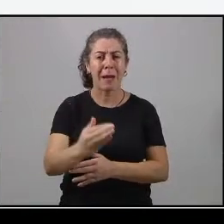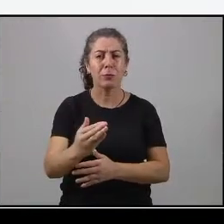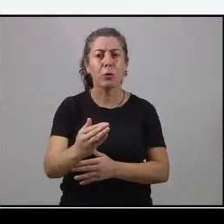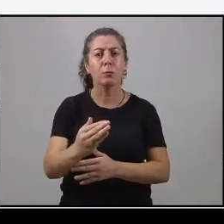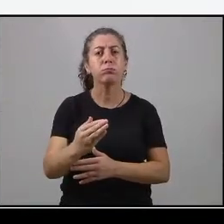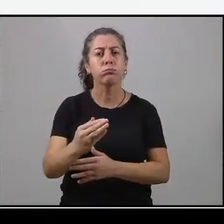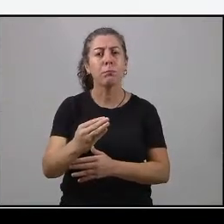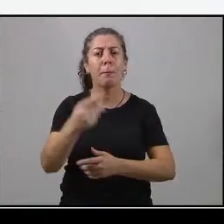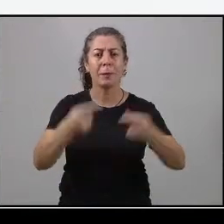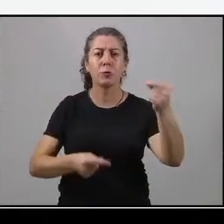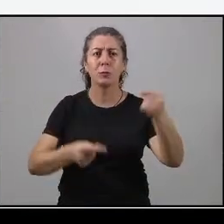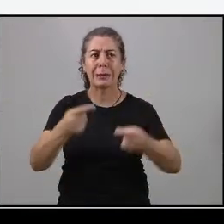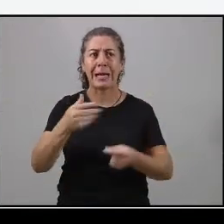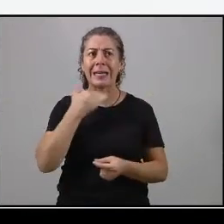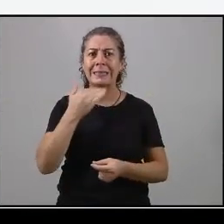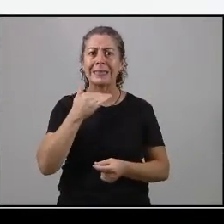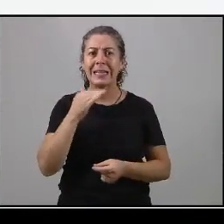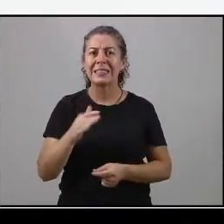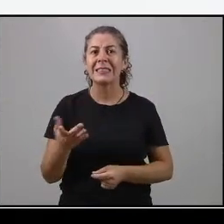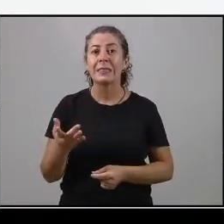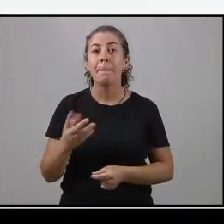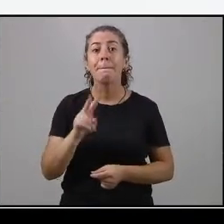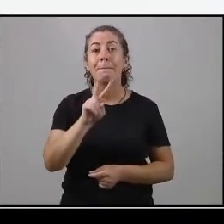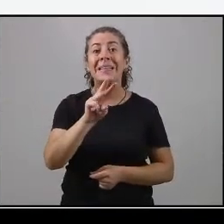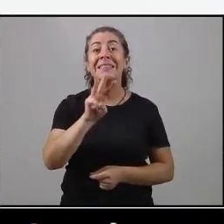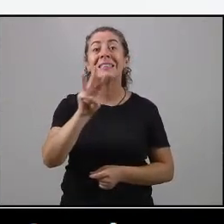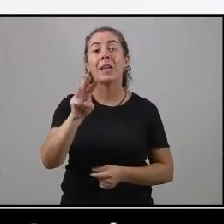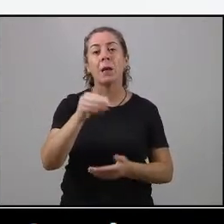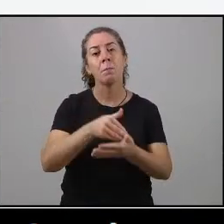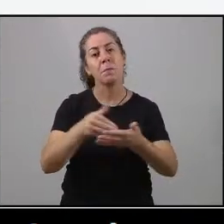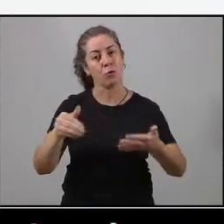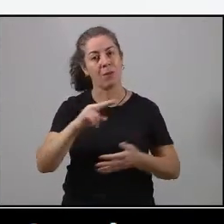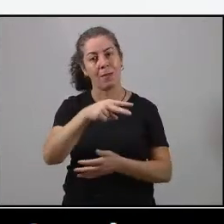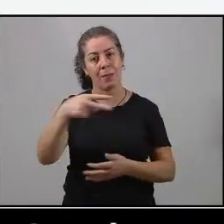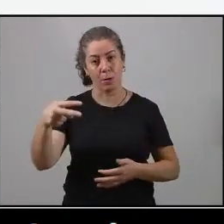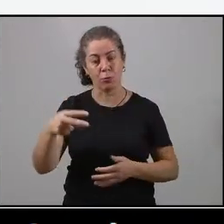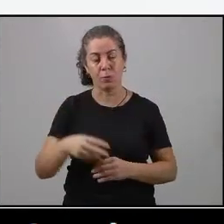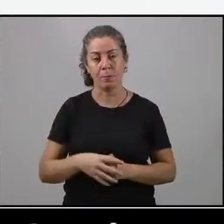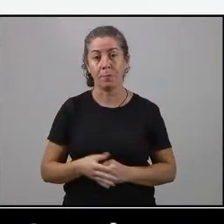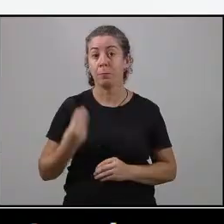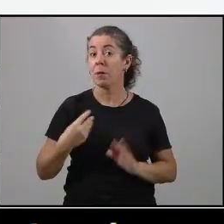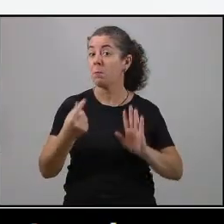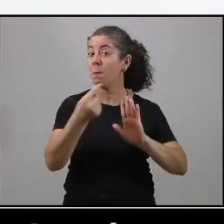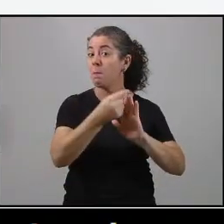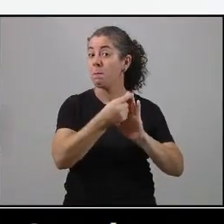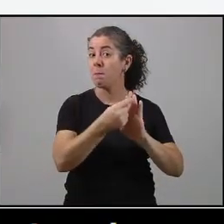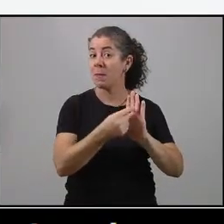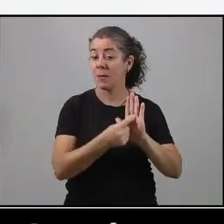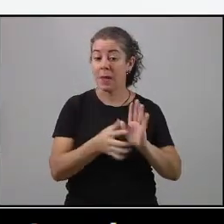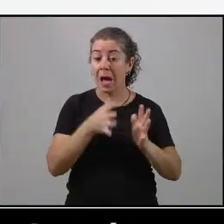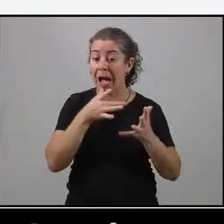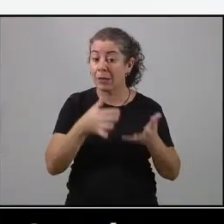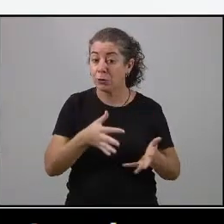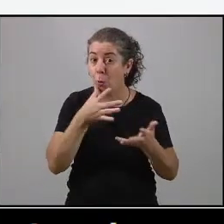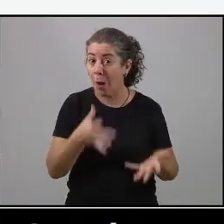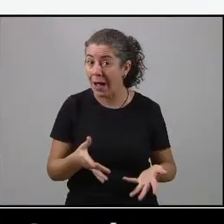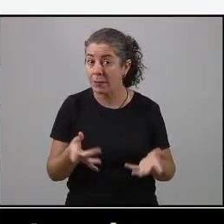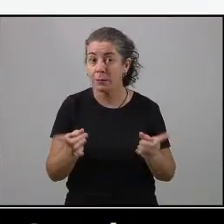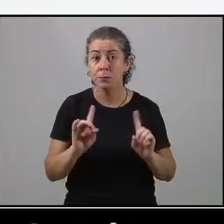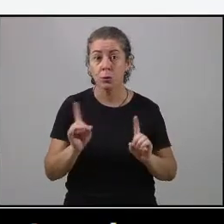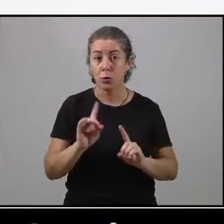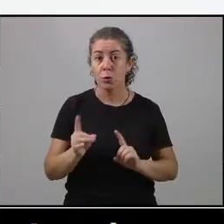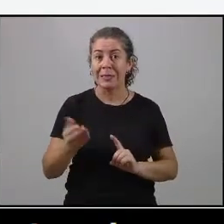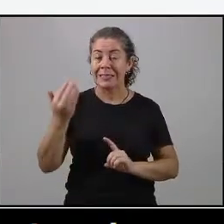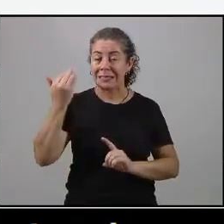medida llega casi a los 23 millones de euros. Esta medida no está hoy en vigor, no está ya este